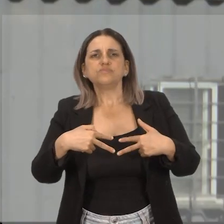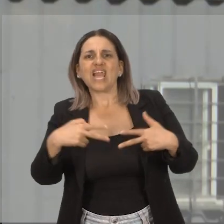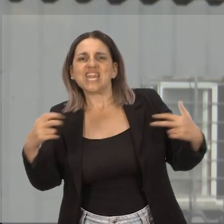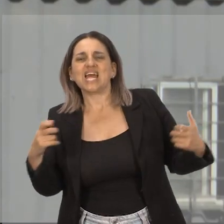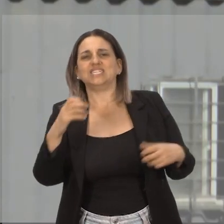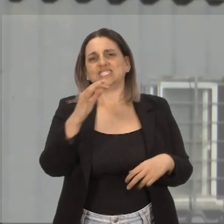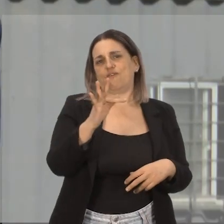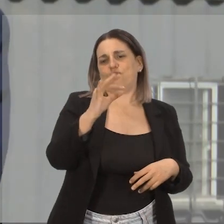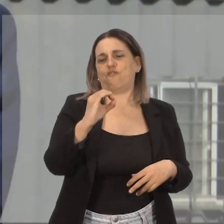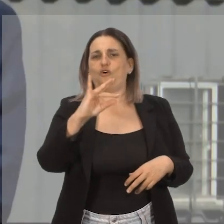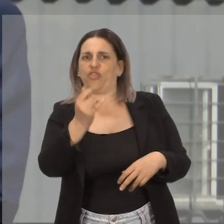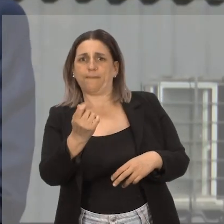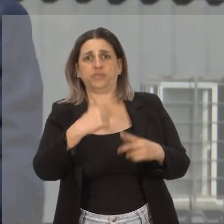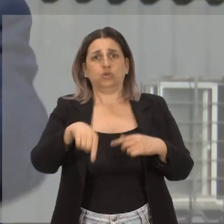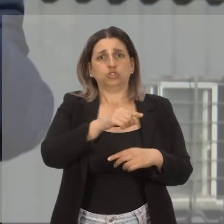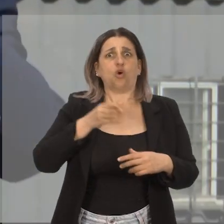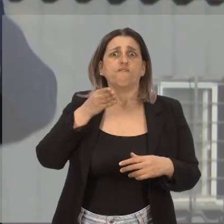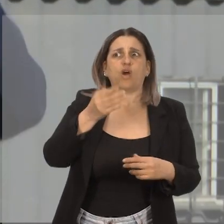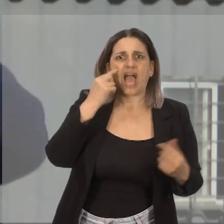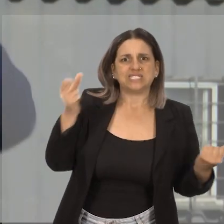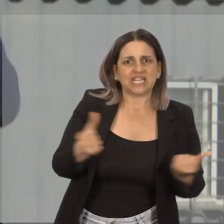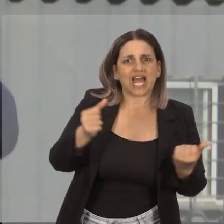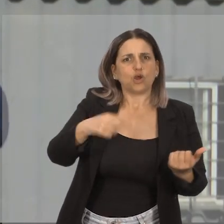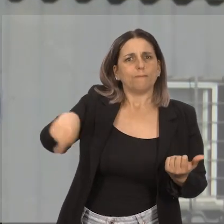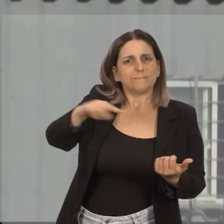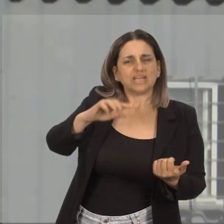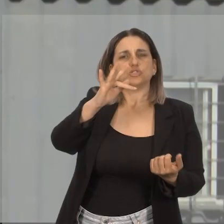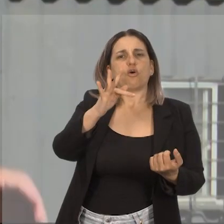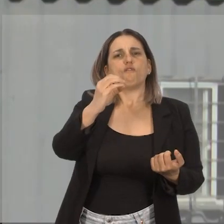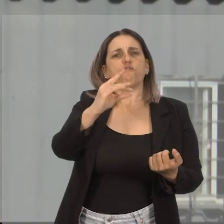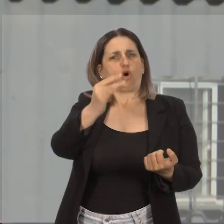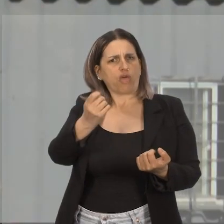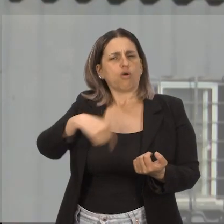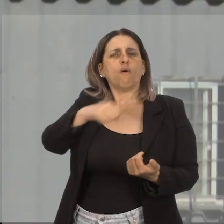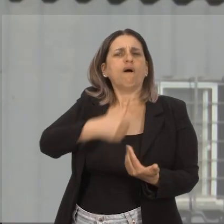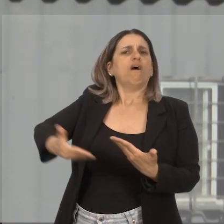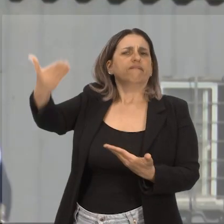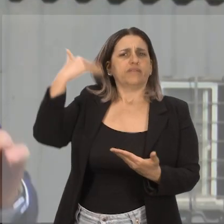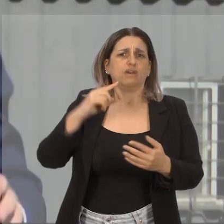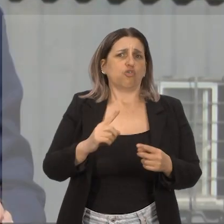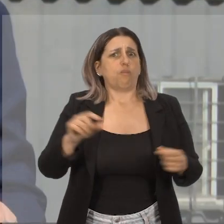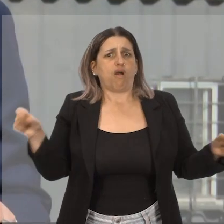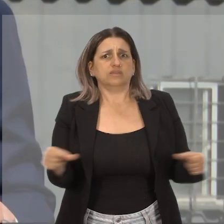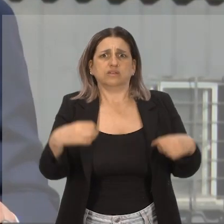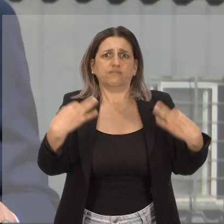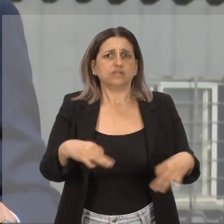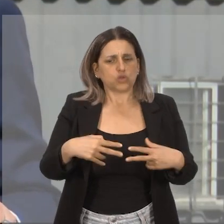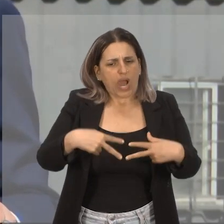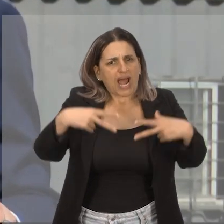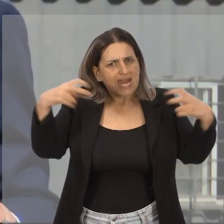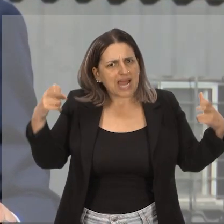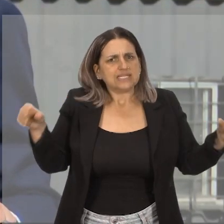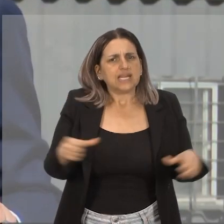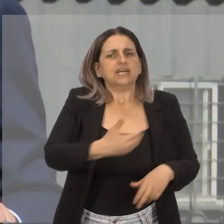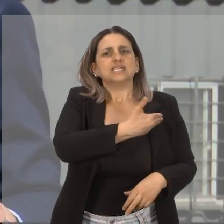de moda, el análisis FODA. Yo me sigo, cada vez que voy a hacer algo, pienso en el análisis FODA. Para mí es tan viejo como efectivo. Y en